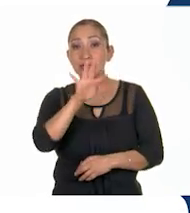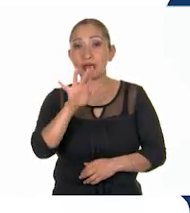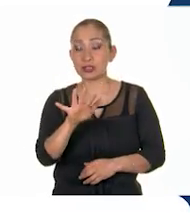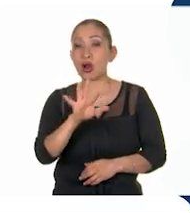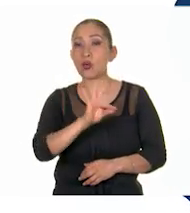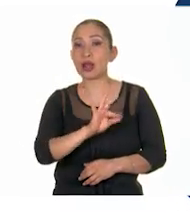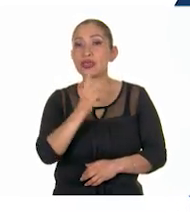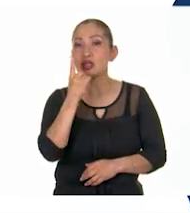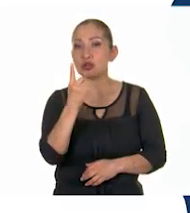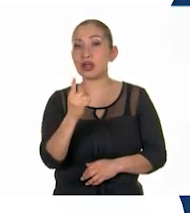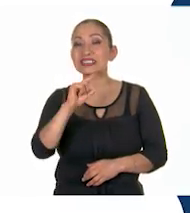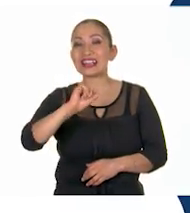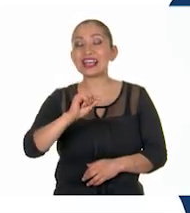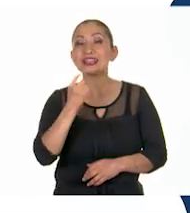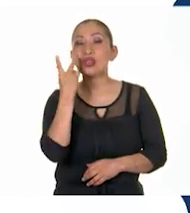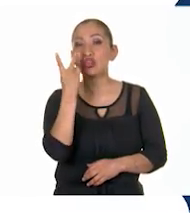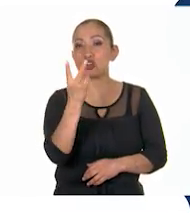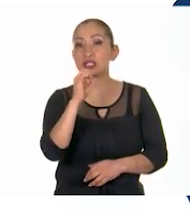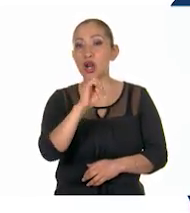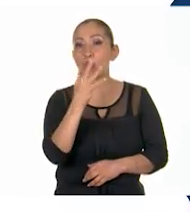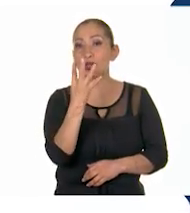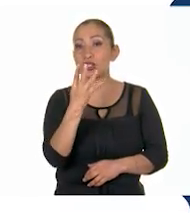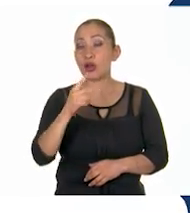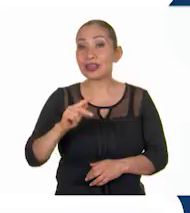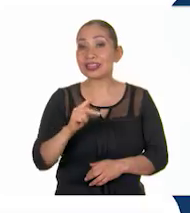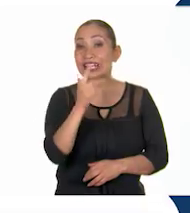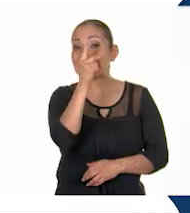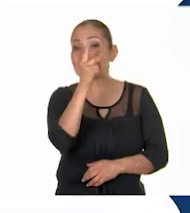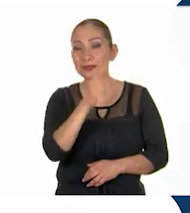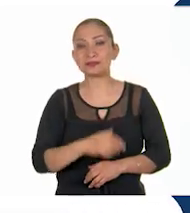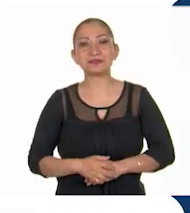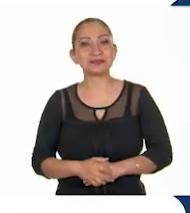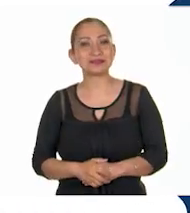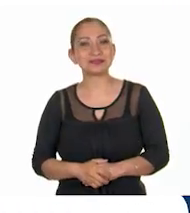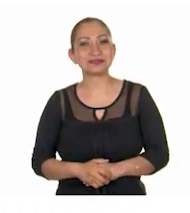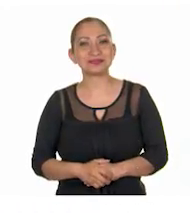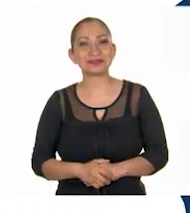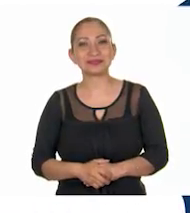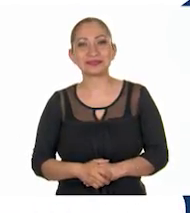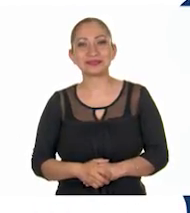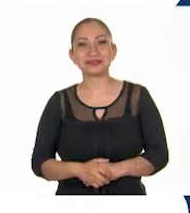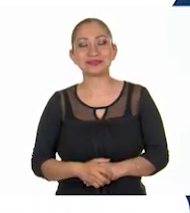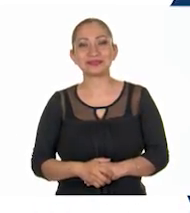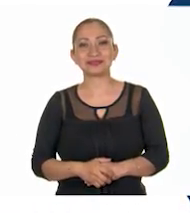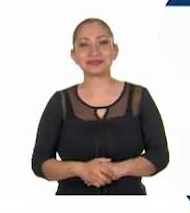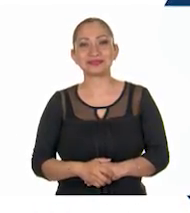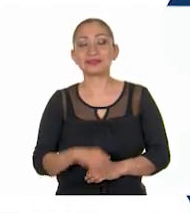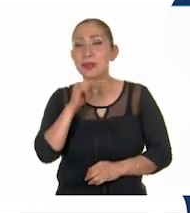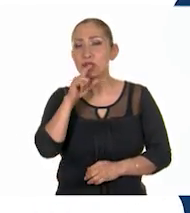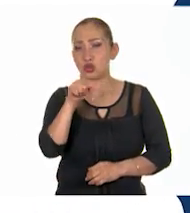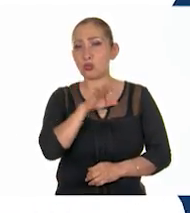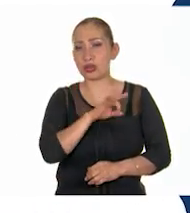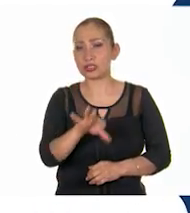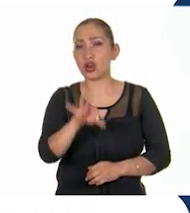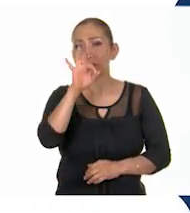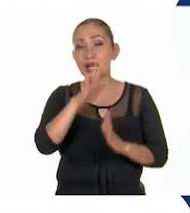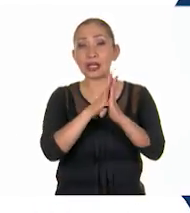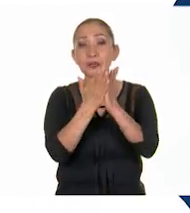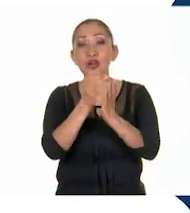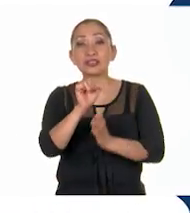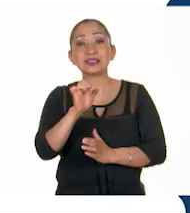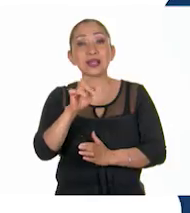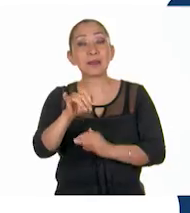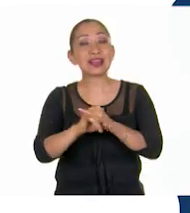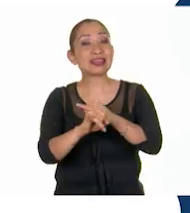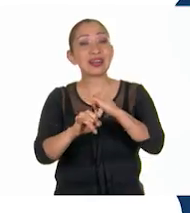55 41 72 04 13 con 100 líneas. También puedes encontrar los libros de texto